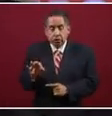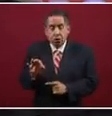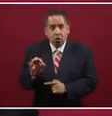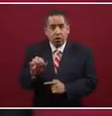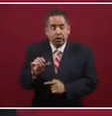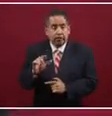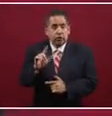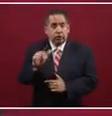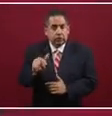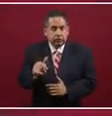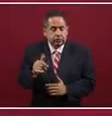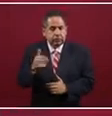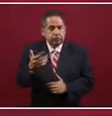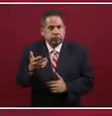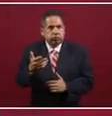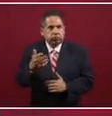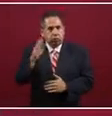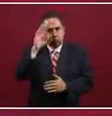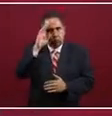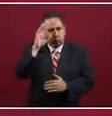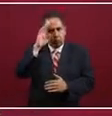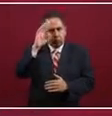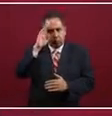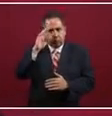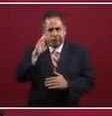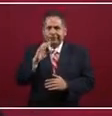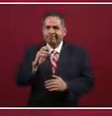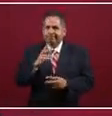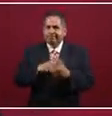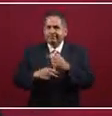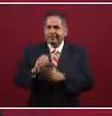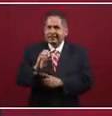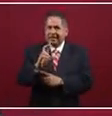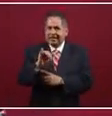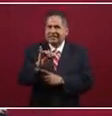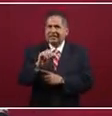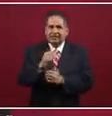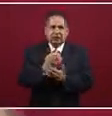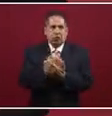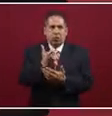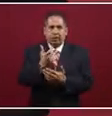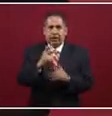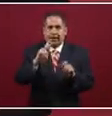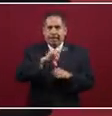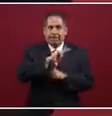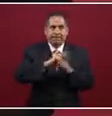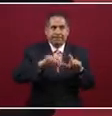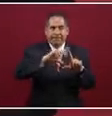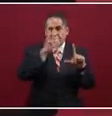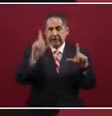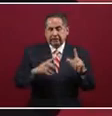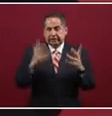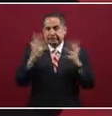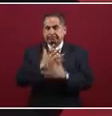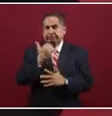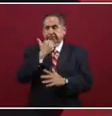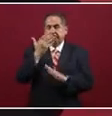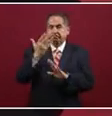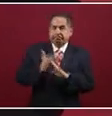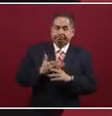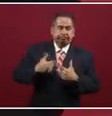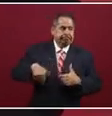entonces esto se convierte en una crisis económica para nuestro país que afecta a toda la población.